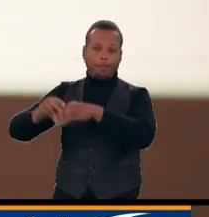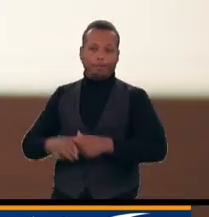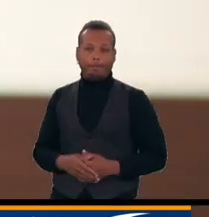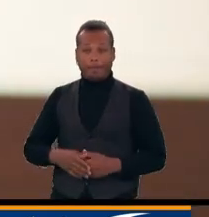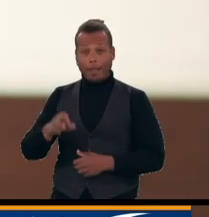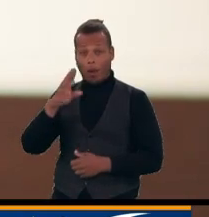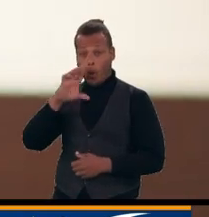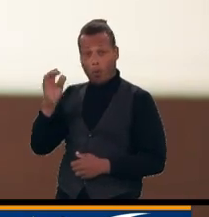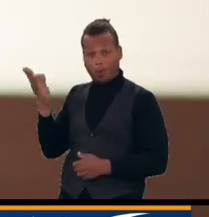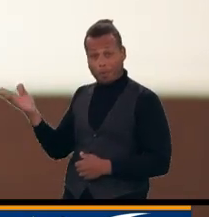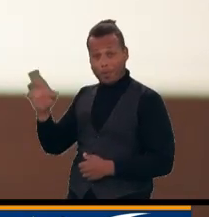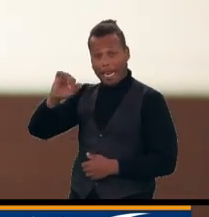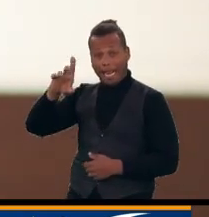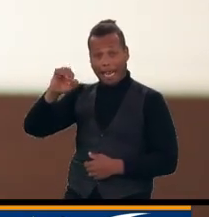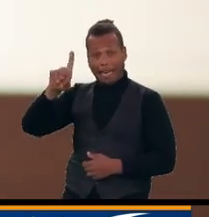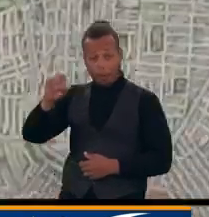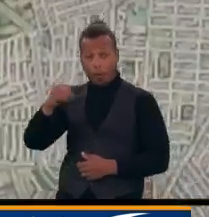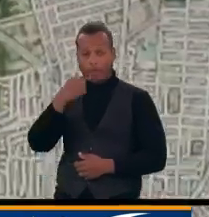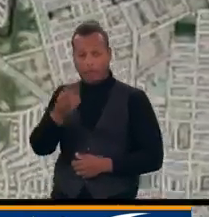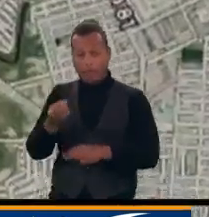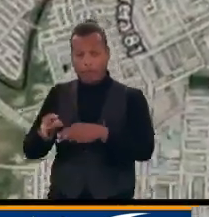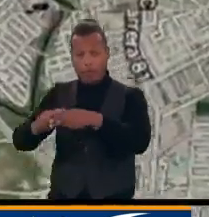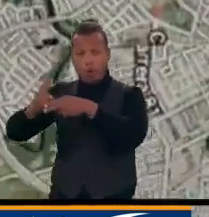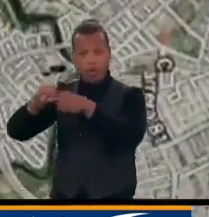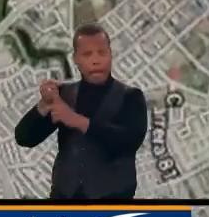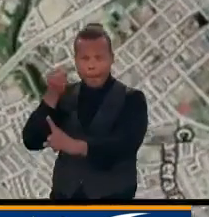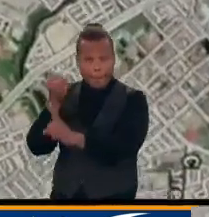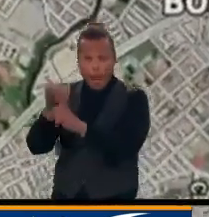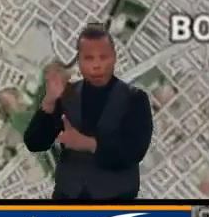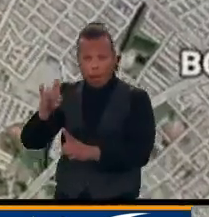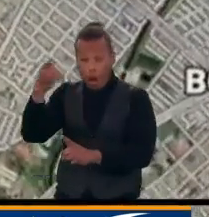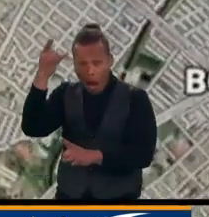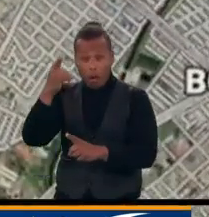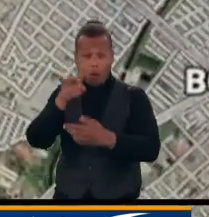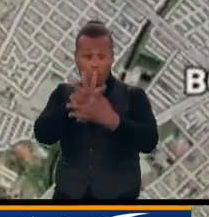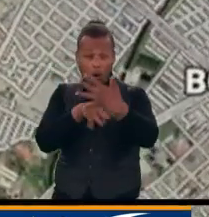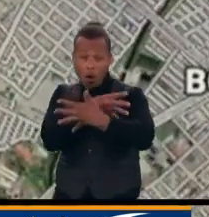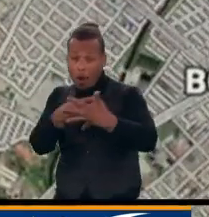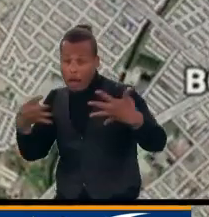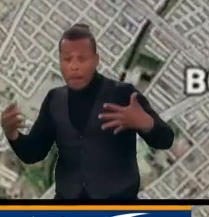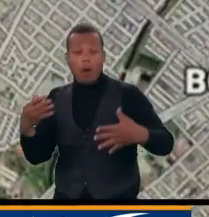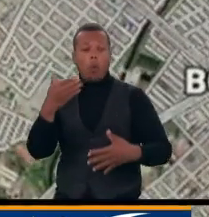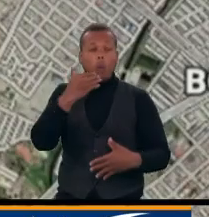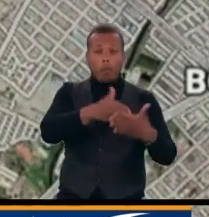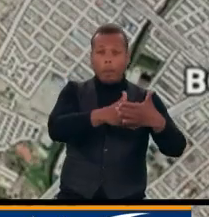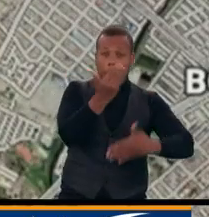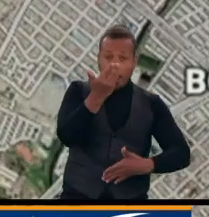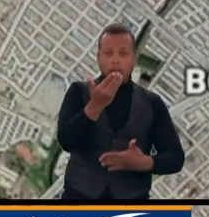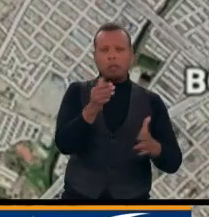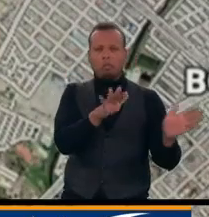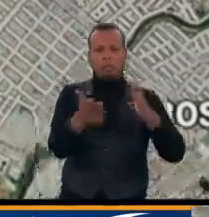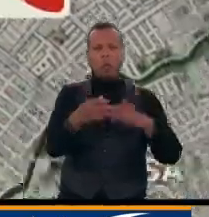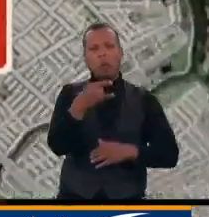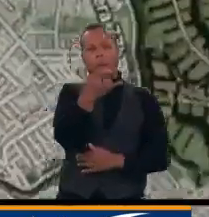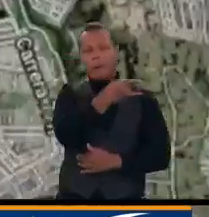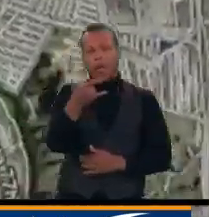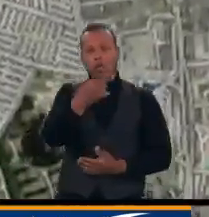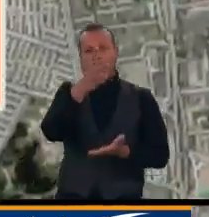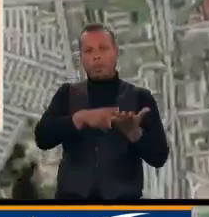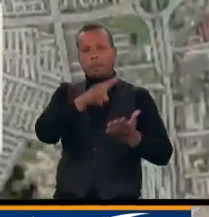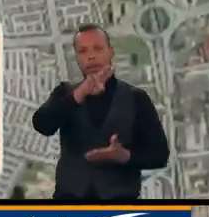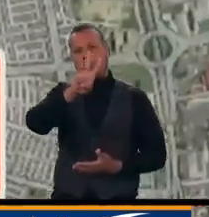Cárdenas, esta multa no tendrá un impacto en el cronograma de actividades de inicio de operaciones que se tiene programado para marzo del